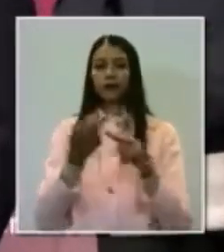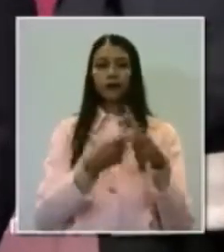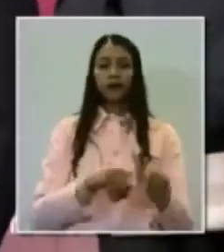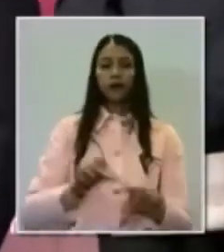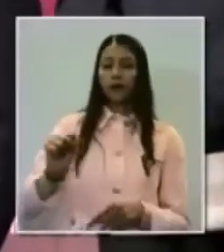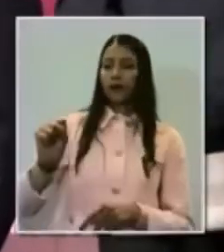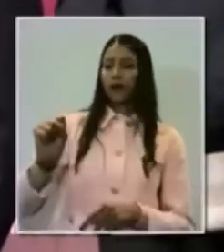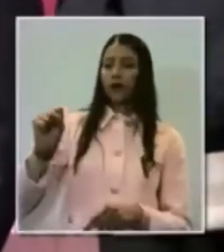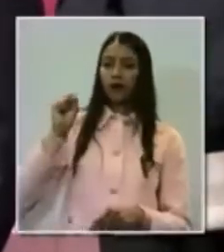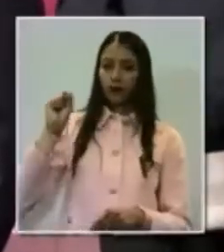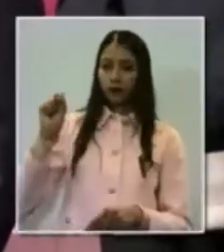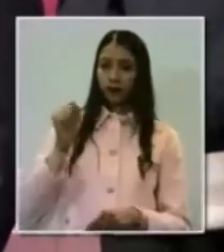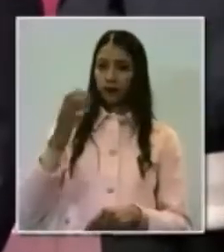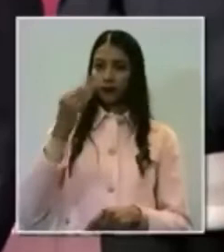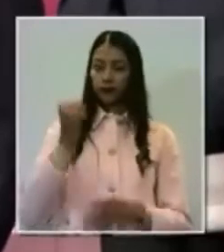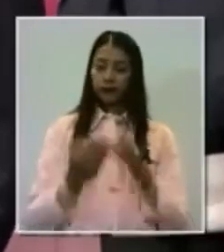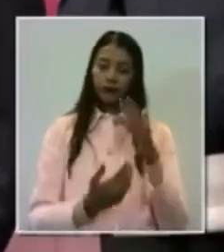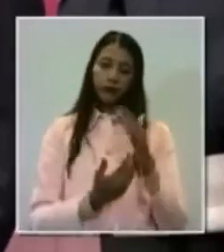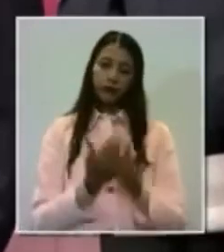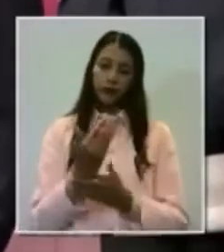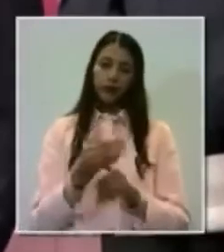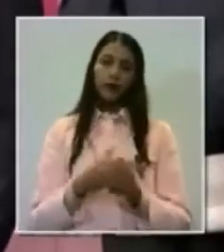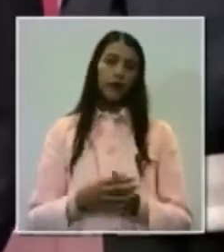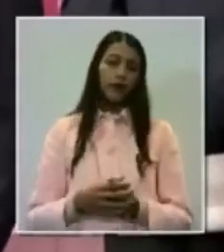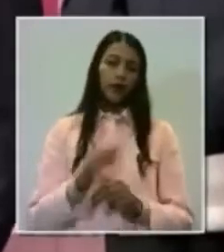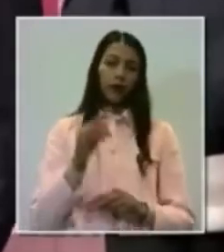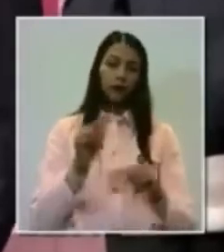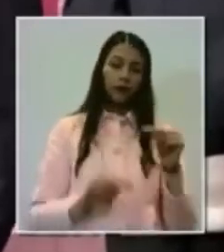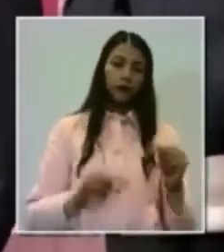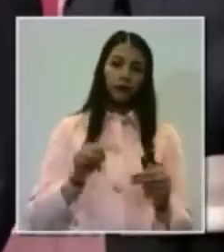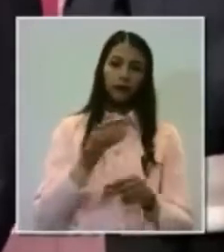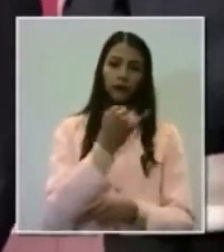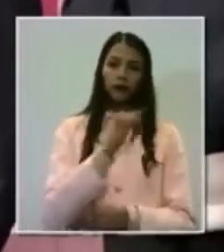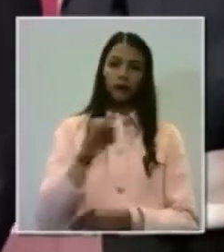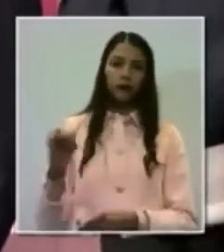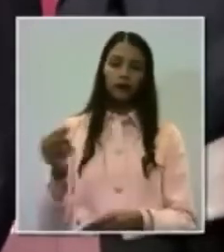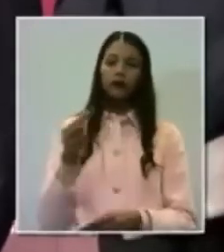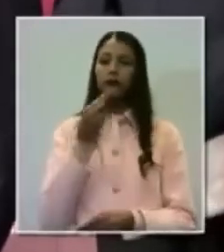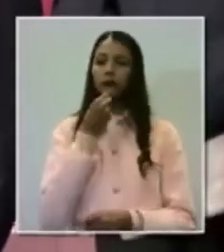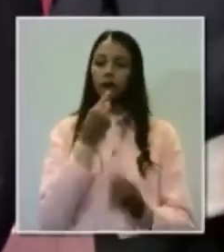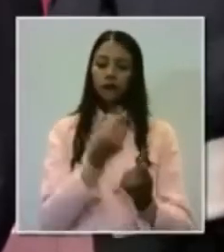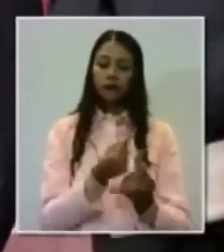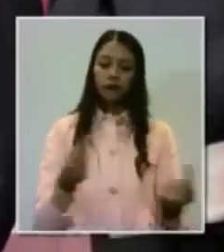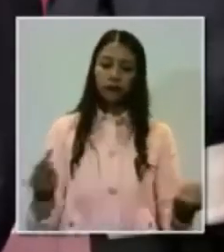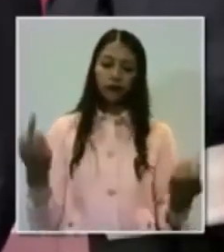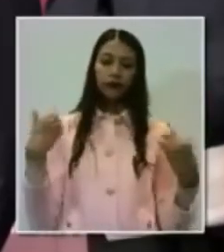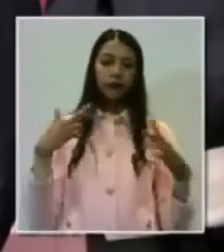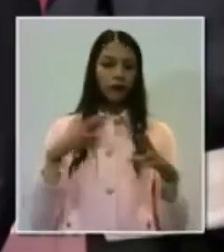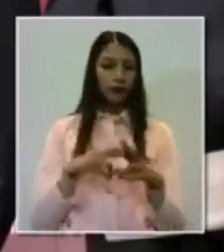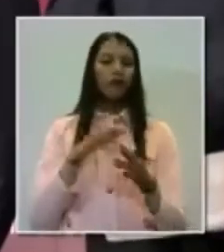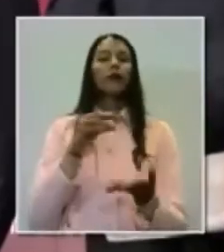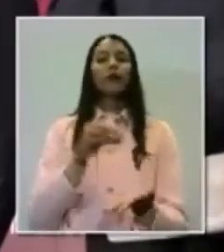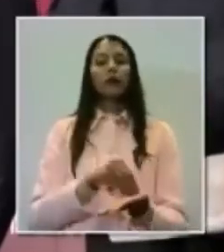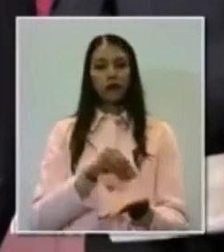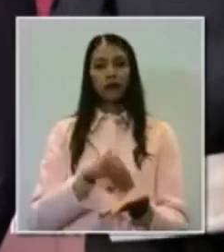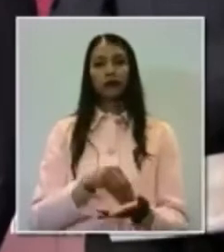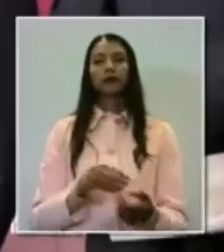el sábado 9 de la mañana con el nivel de preescolar. Estamos